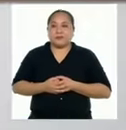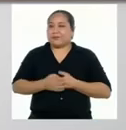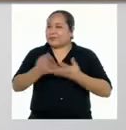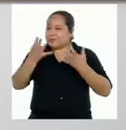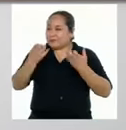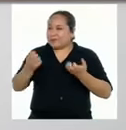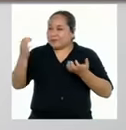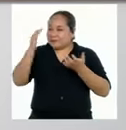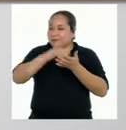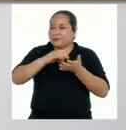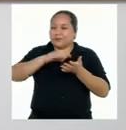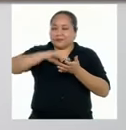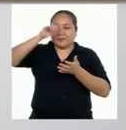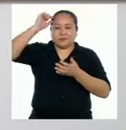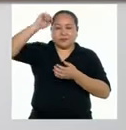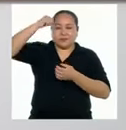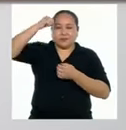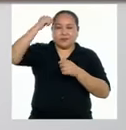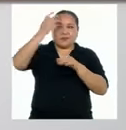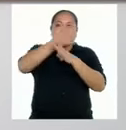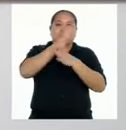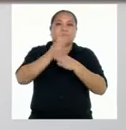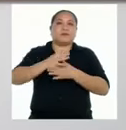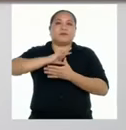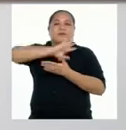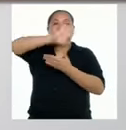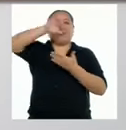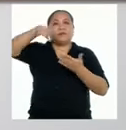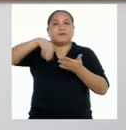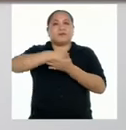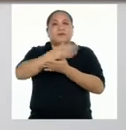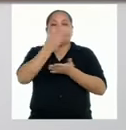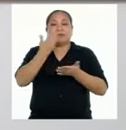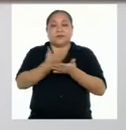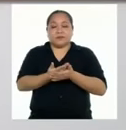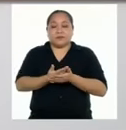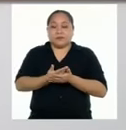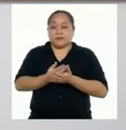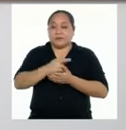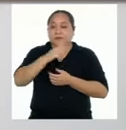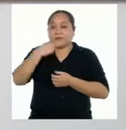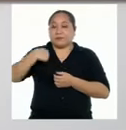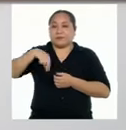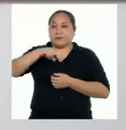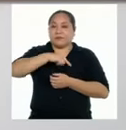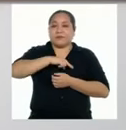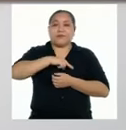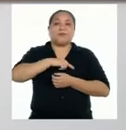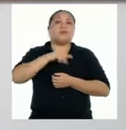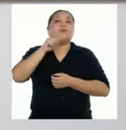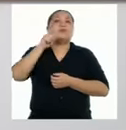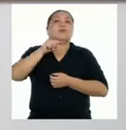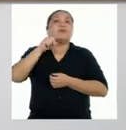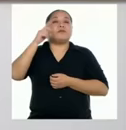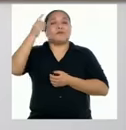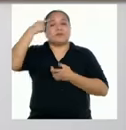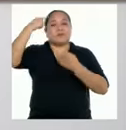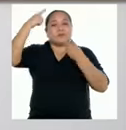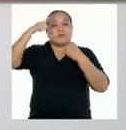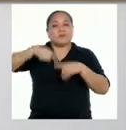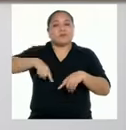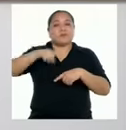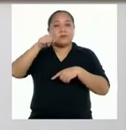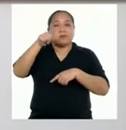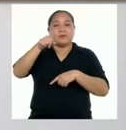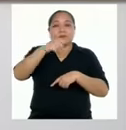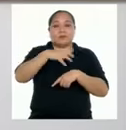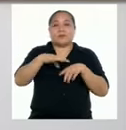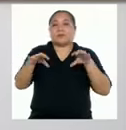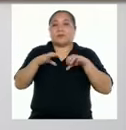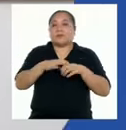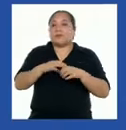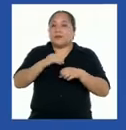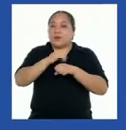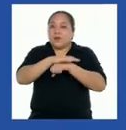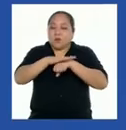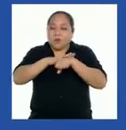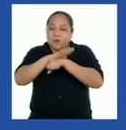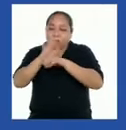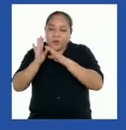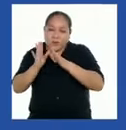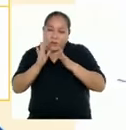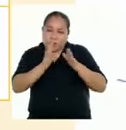¿Quieres recordar y compartir con todas y todos nosotros las decisiones que tomaste al momento de planificar tu